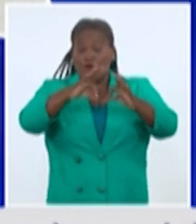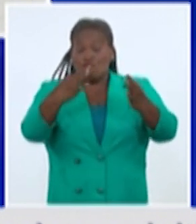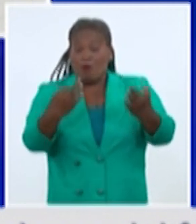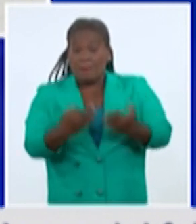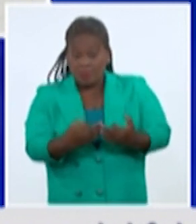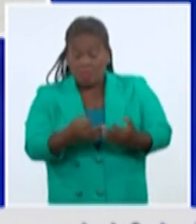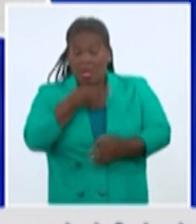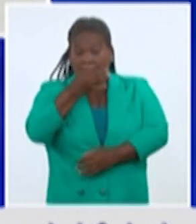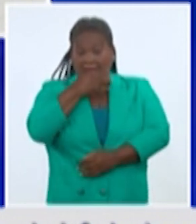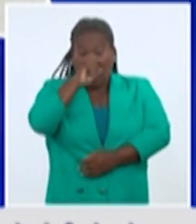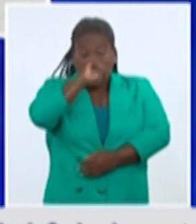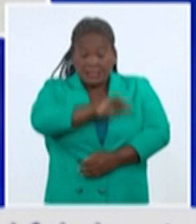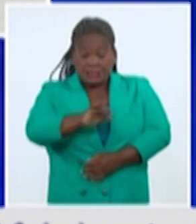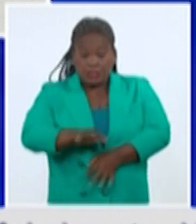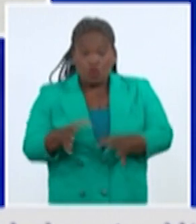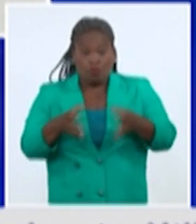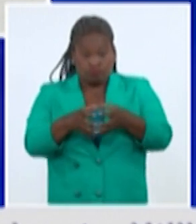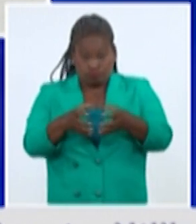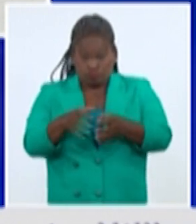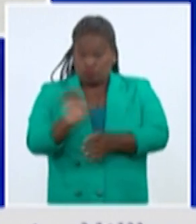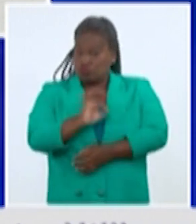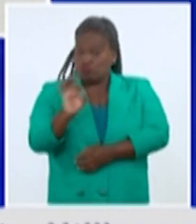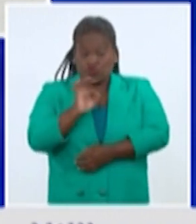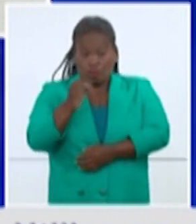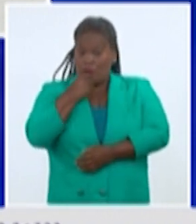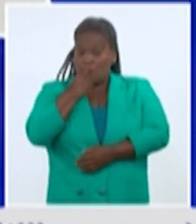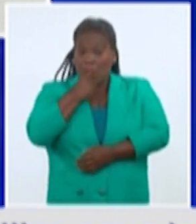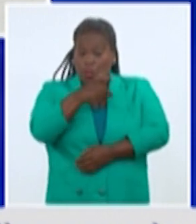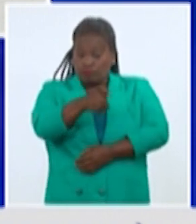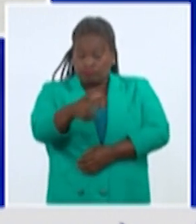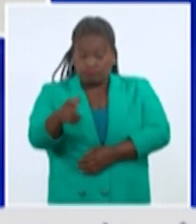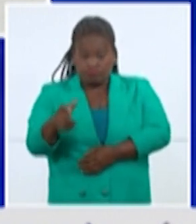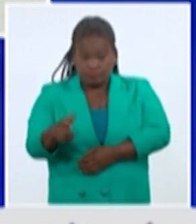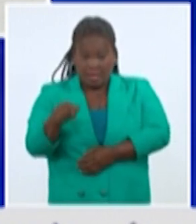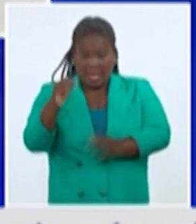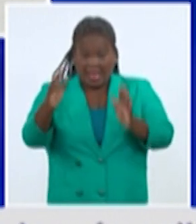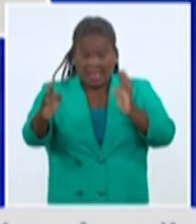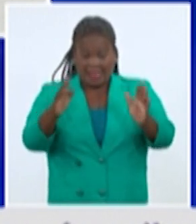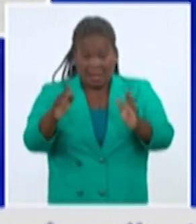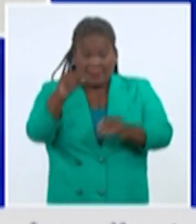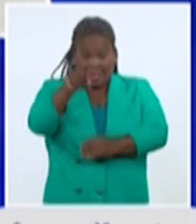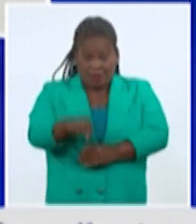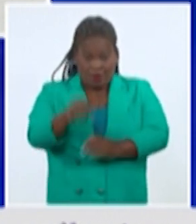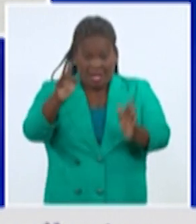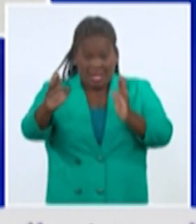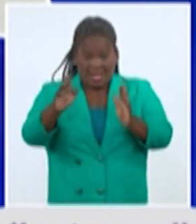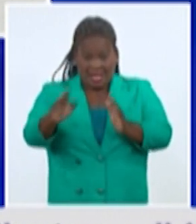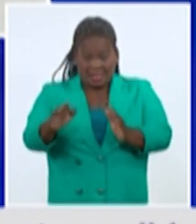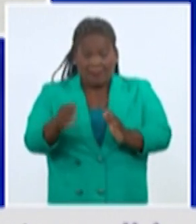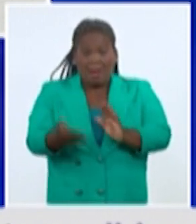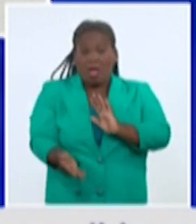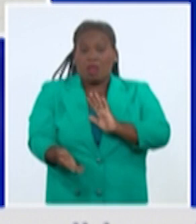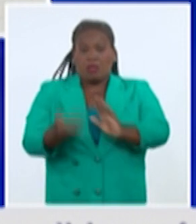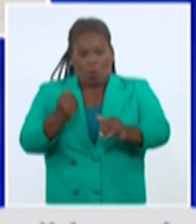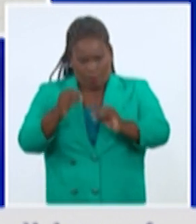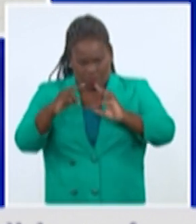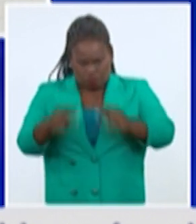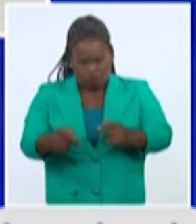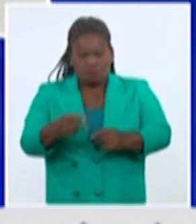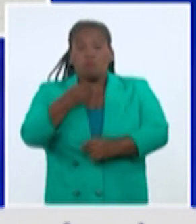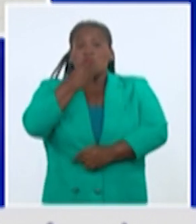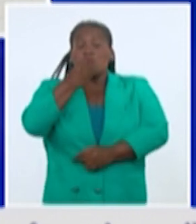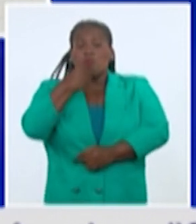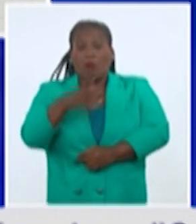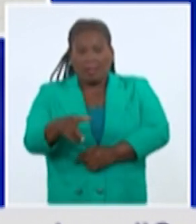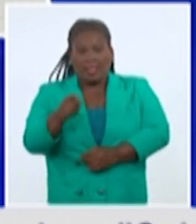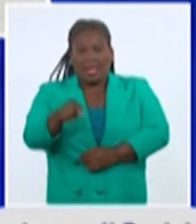que todavía no pudieron vacunarse en este periodo establecido, estamos ejecutando la etapa de recuperación, que esta etapa de recuperación es